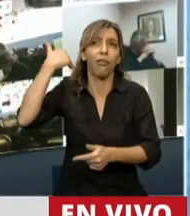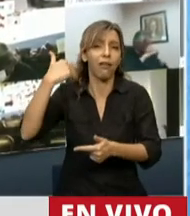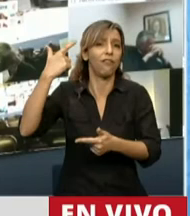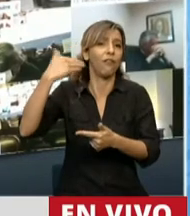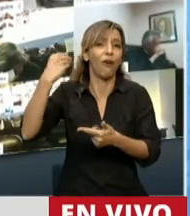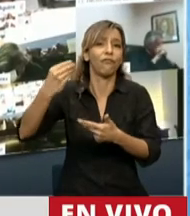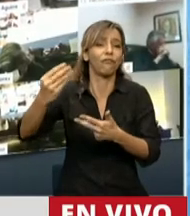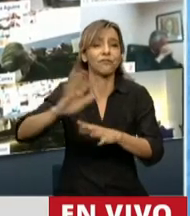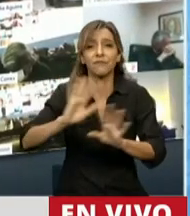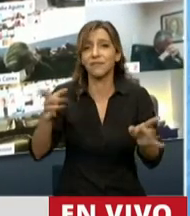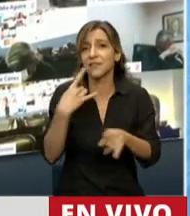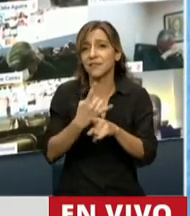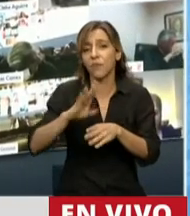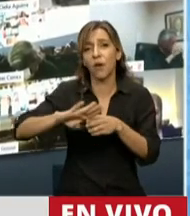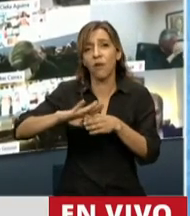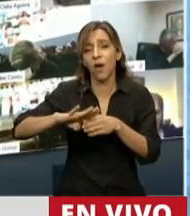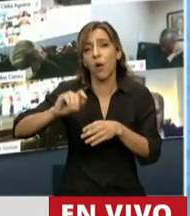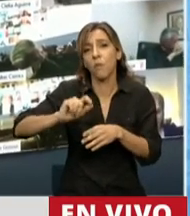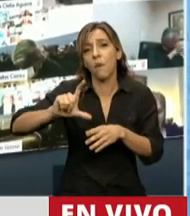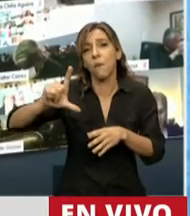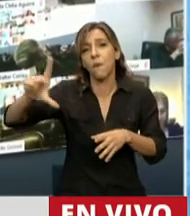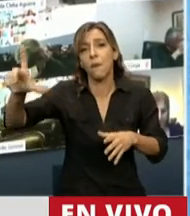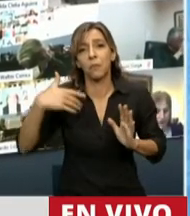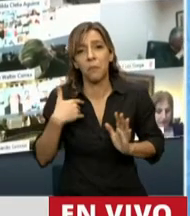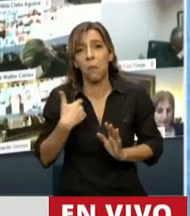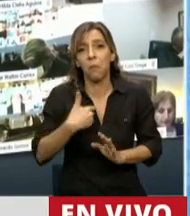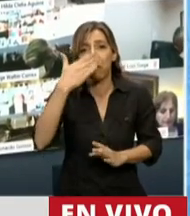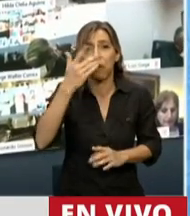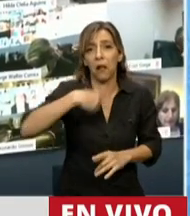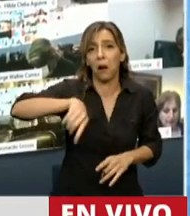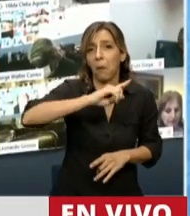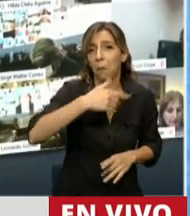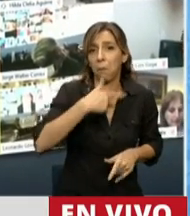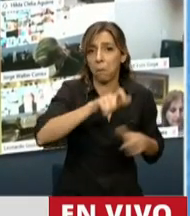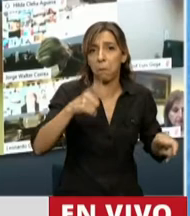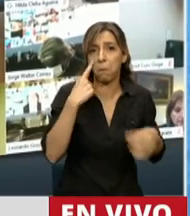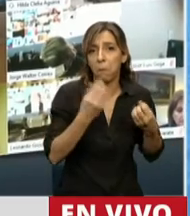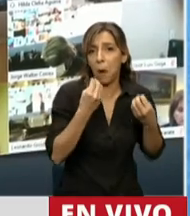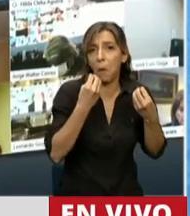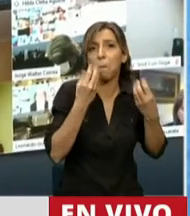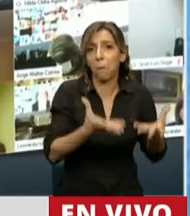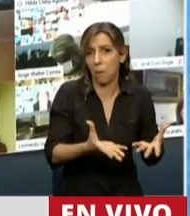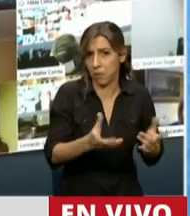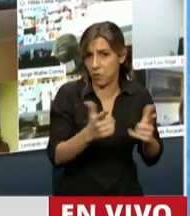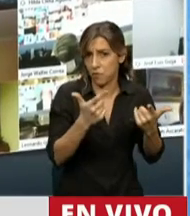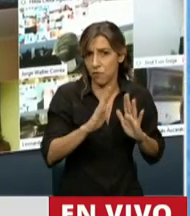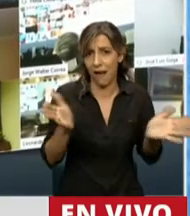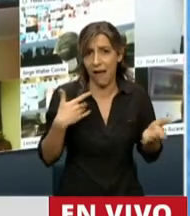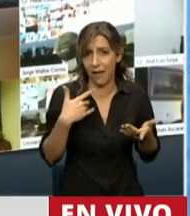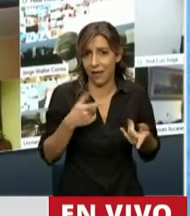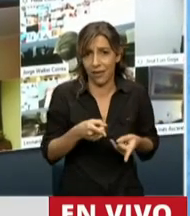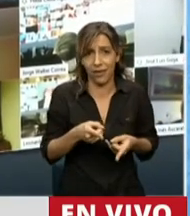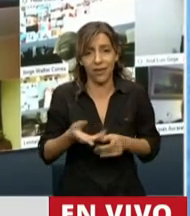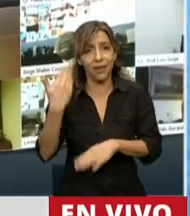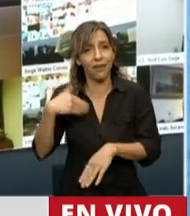incremento significativo de la deuda redundó en mejoramiento de las condiciones de vida para los sectores populares. Alejandro Olmos, militante de la